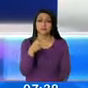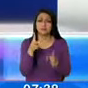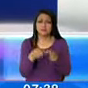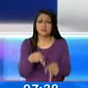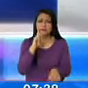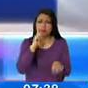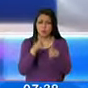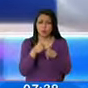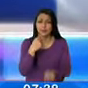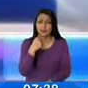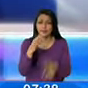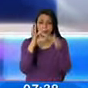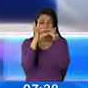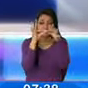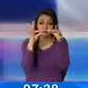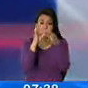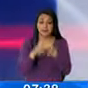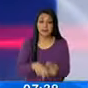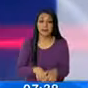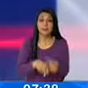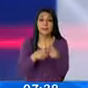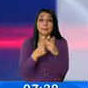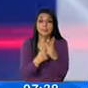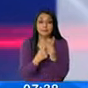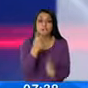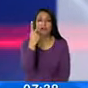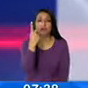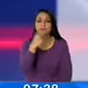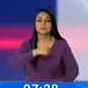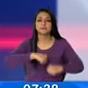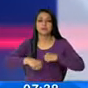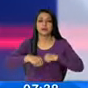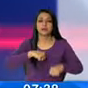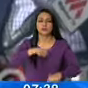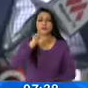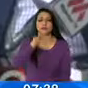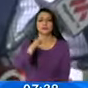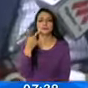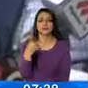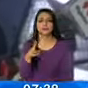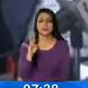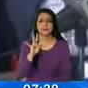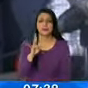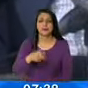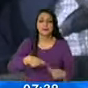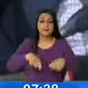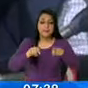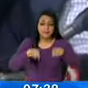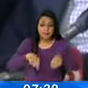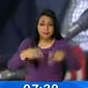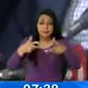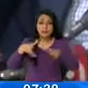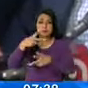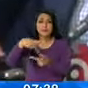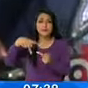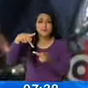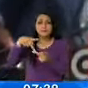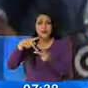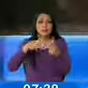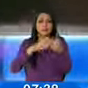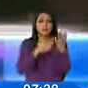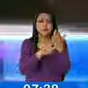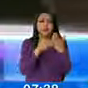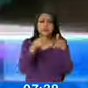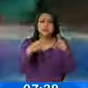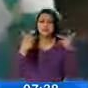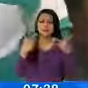se señala medida que entrará en vigencia a partir del 2 de mayo del 2017. Está firmado por la prefectura, por los empleados del ministerio.